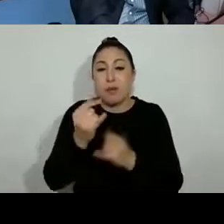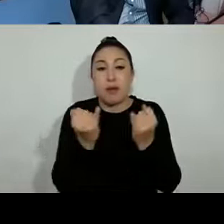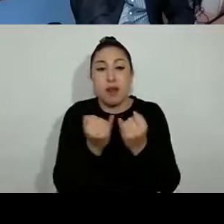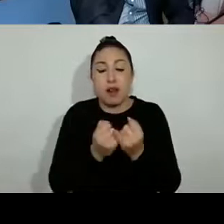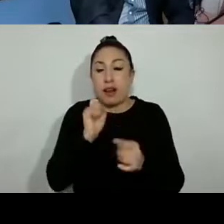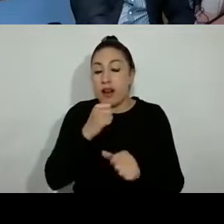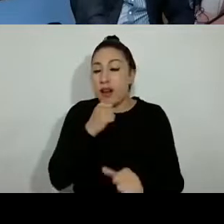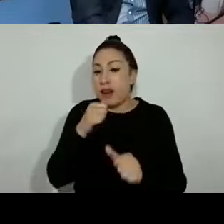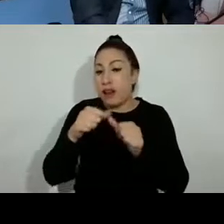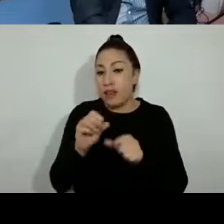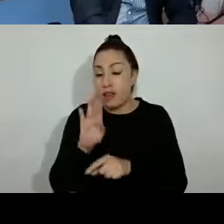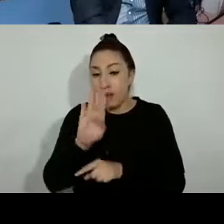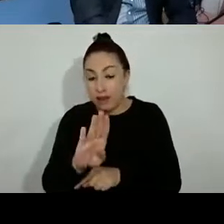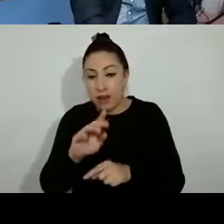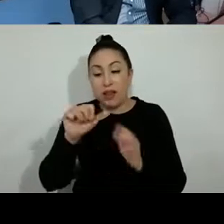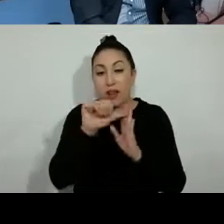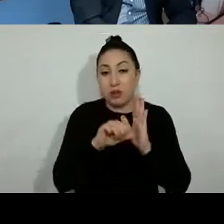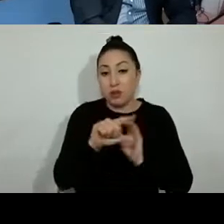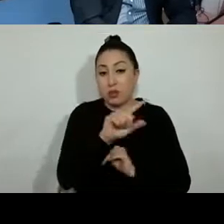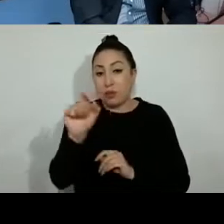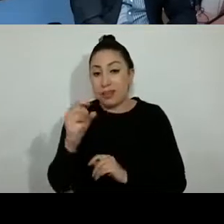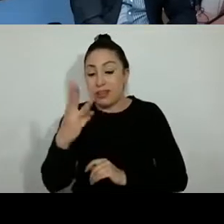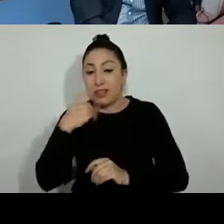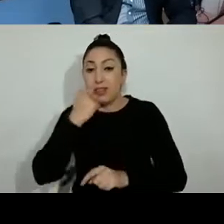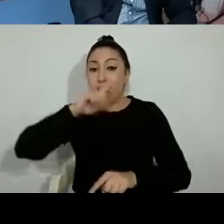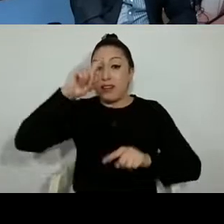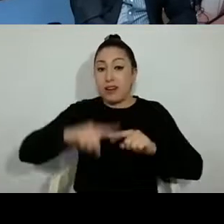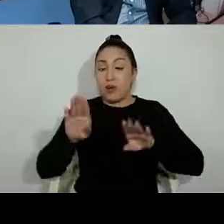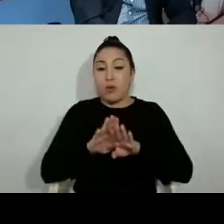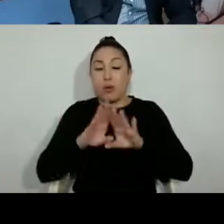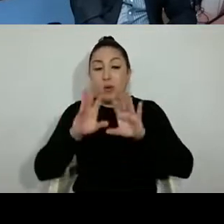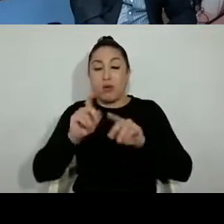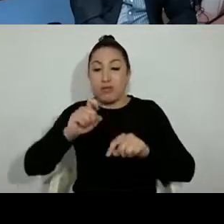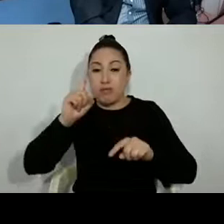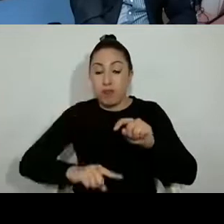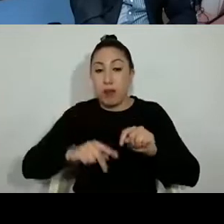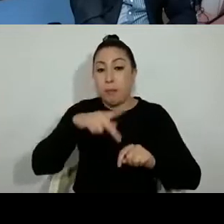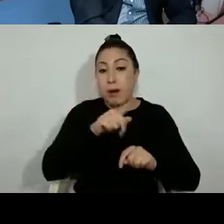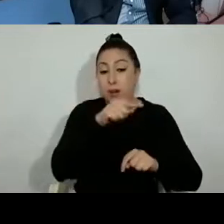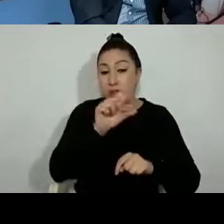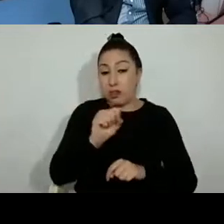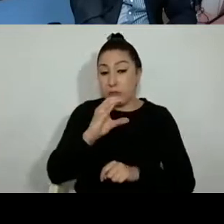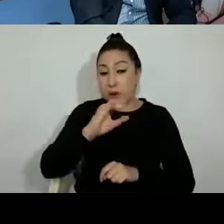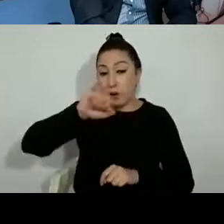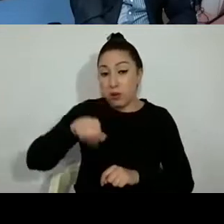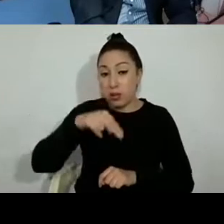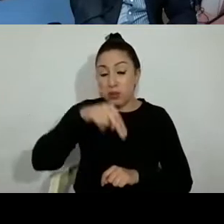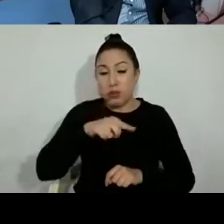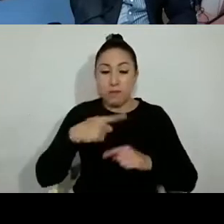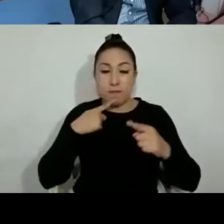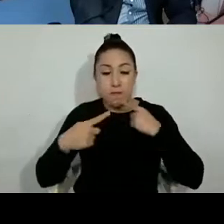del artículo 123 y curiosamente la Corte se está reuniendo